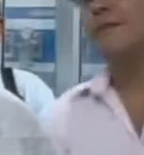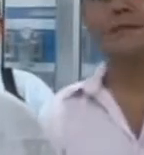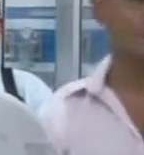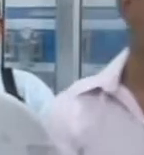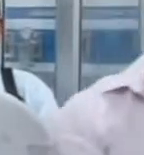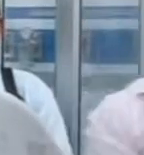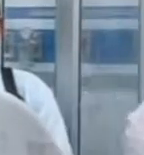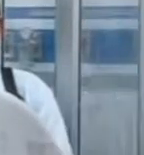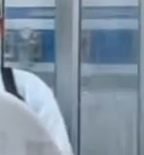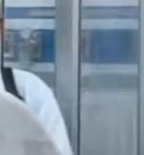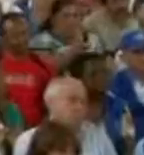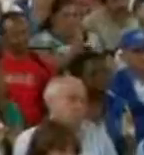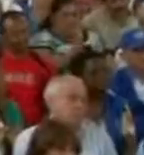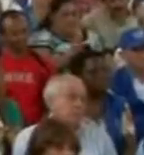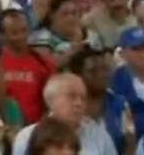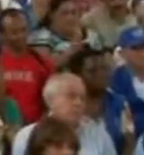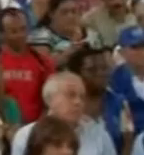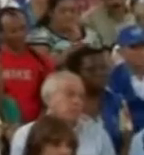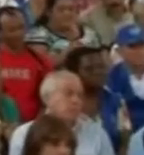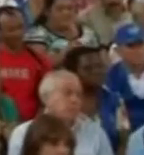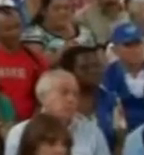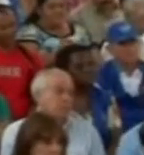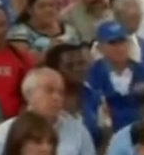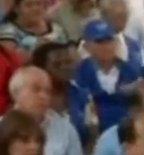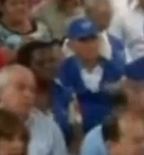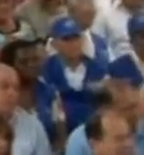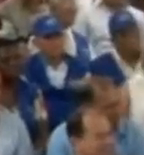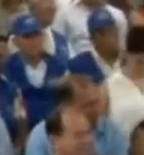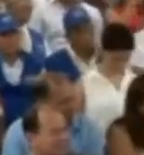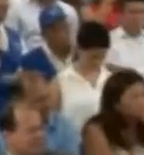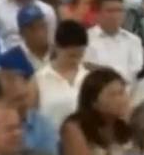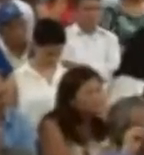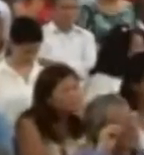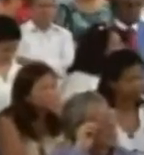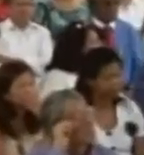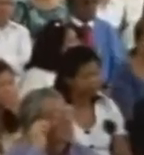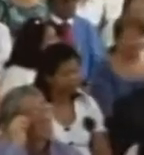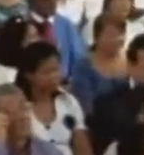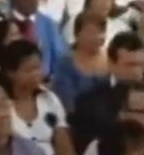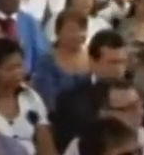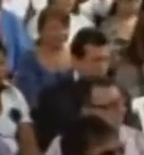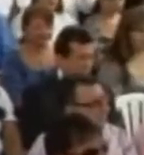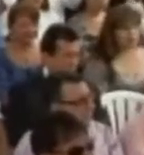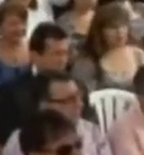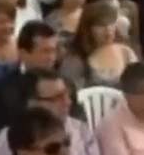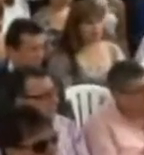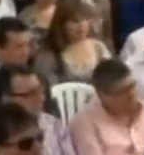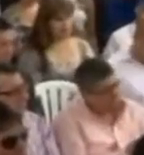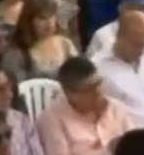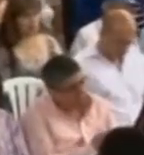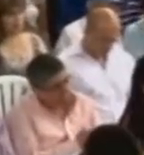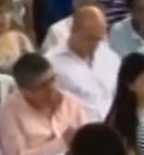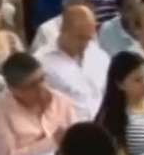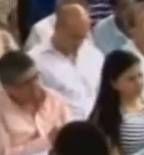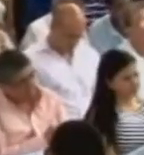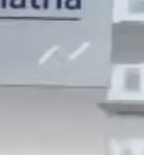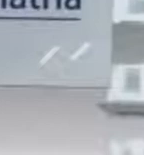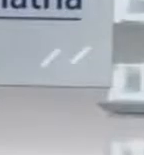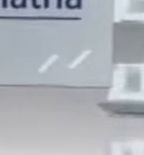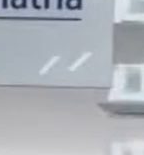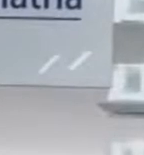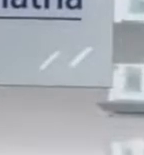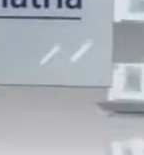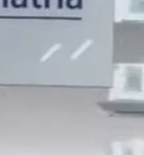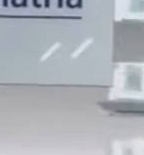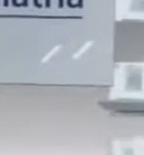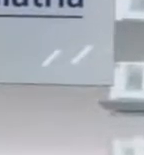pesos para las obras de inversión. Los habitantes, especialmente de las comunas 13, 14, 15 y 21 y el corregimiento de Navarro,